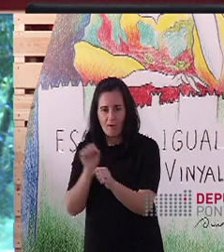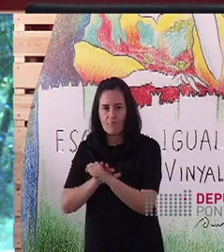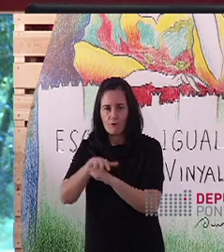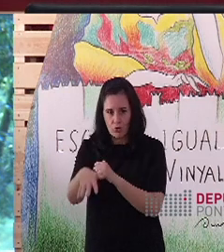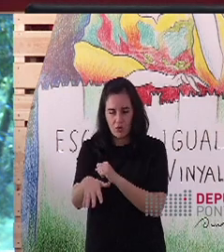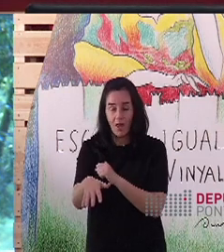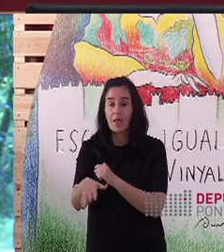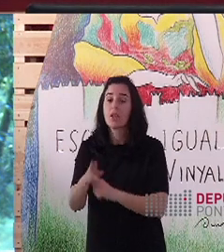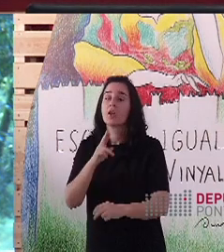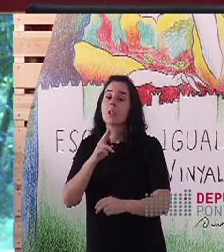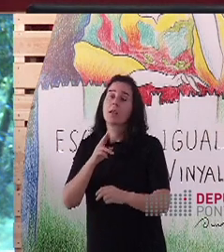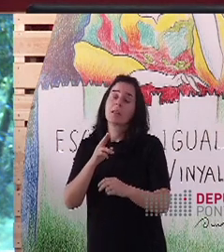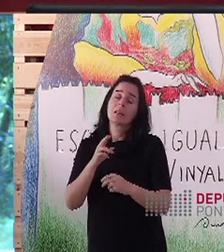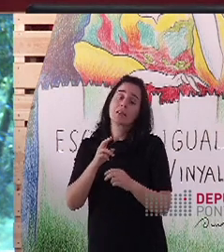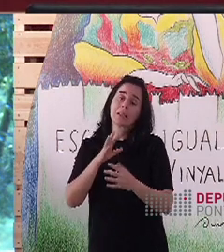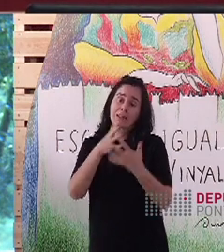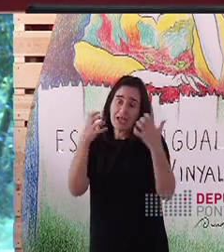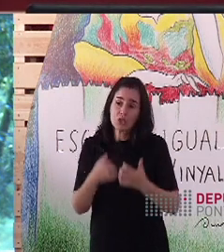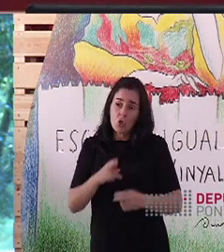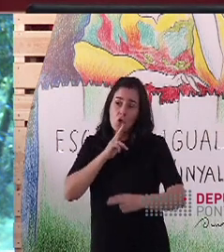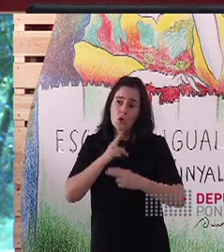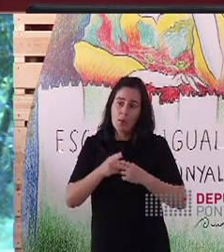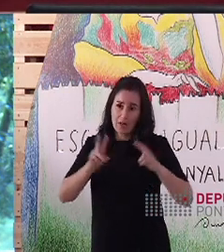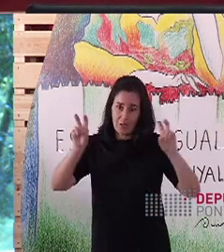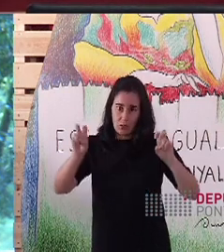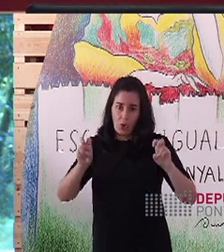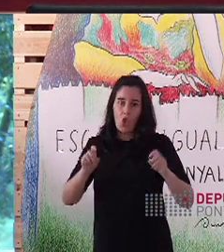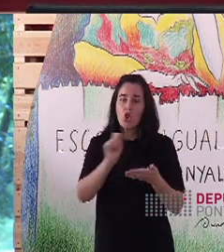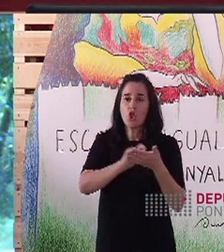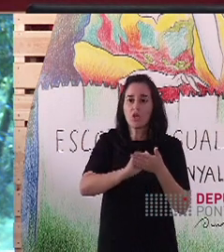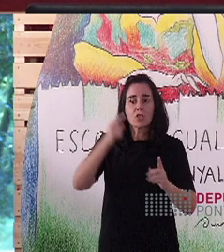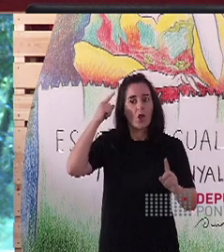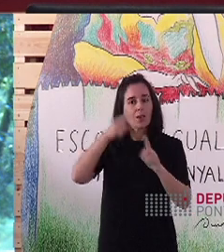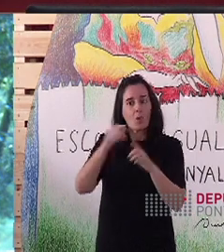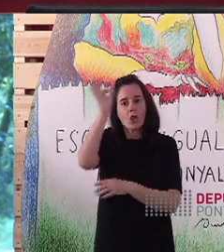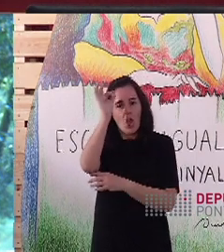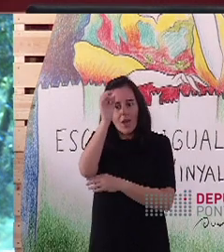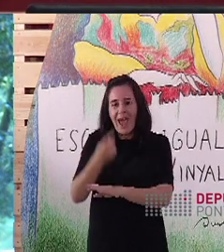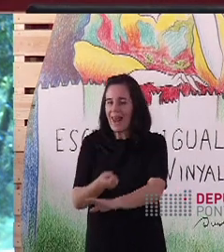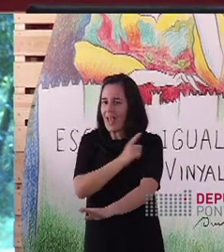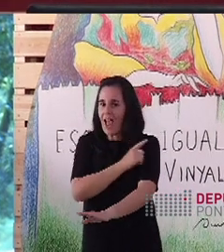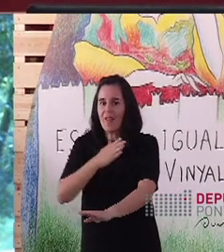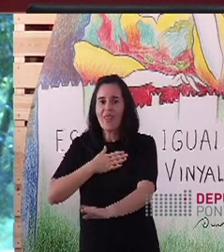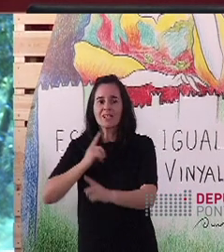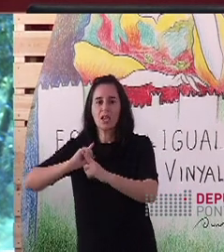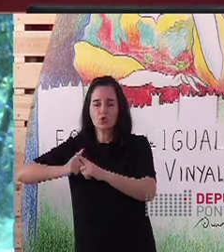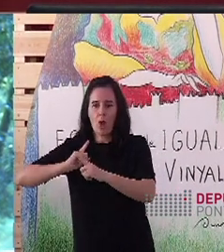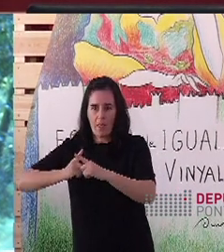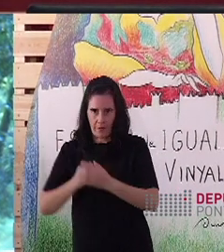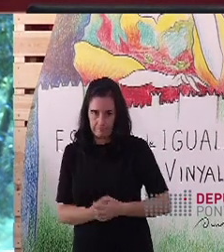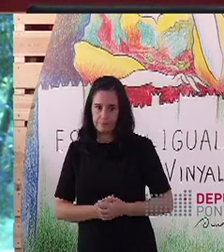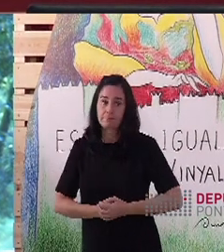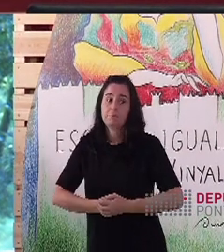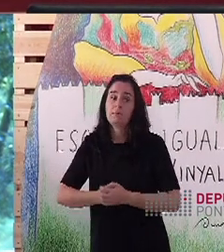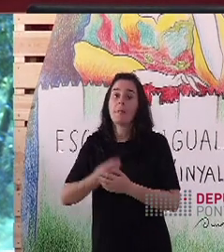80, que se llamó algo así como Notas para una teoría radical de la sexualidad. En este texto, que